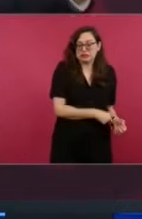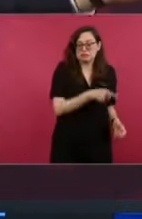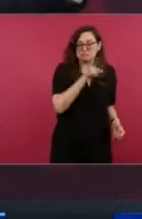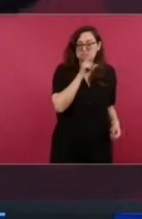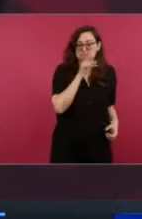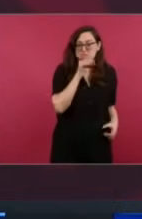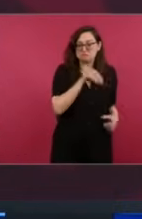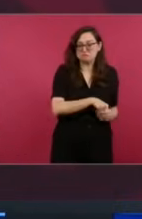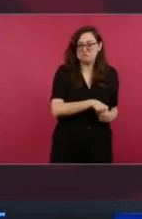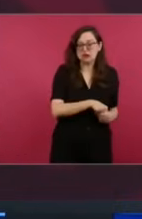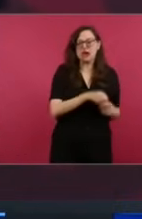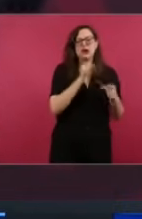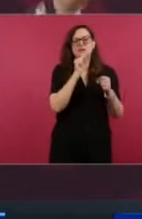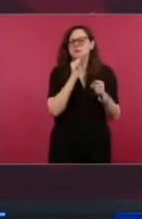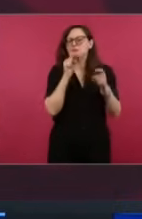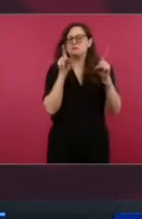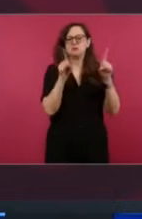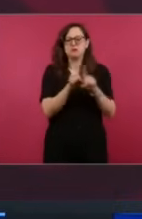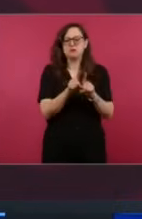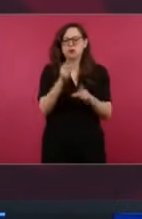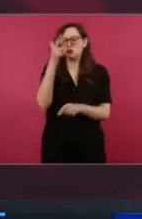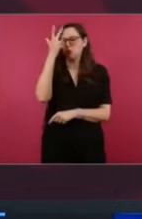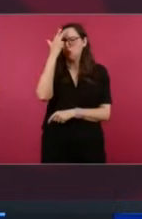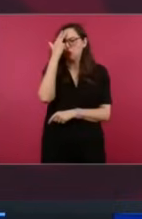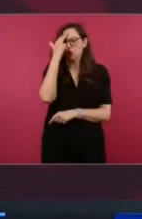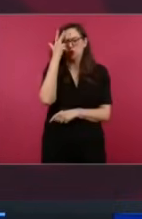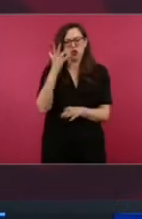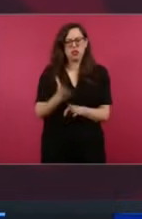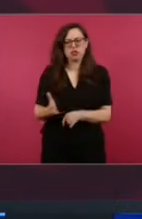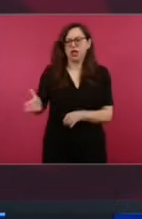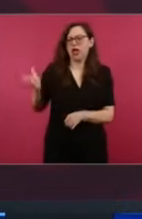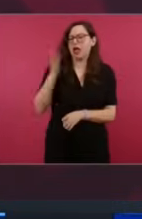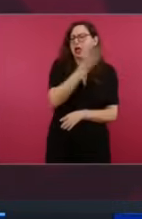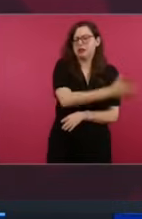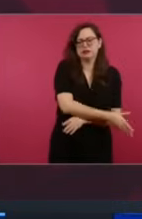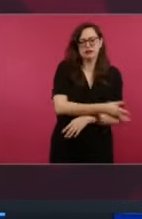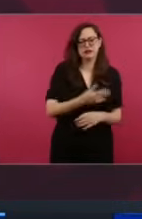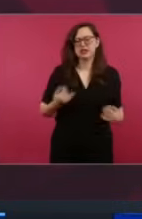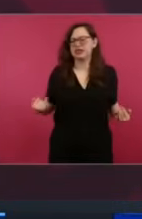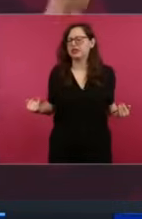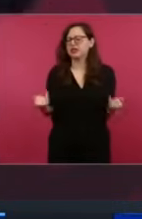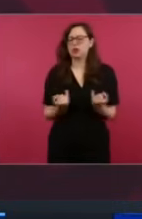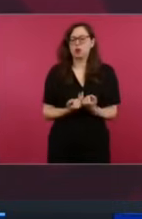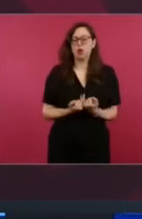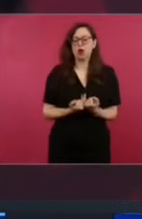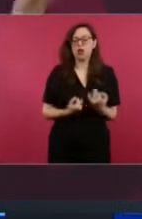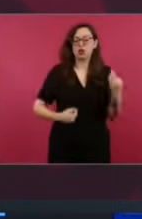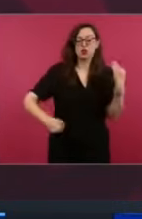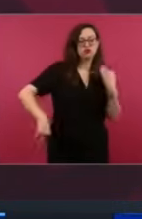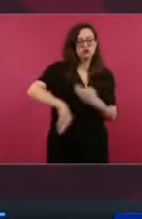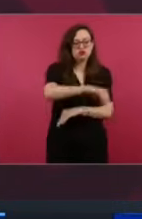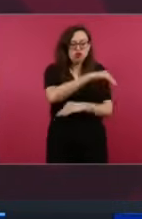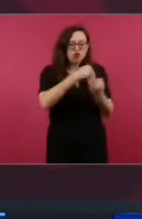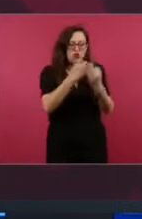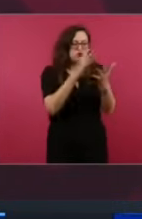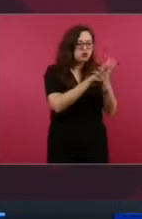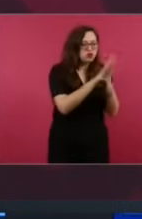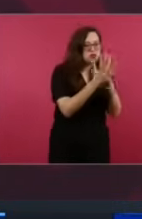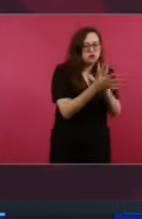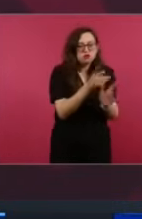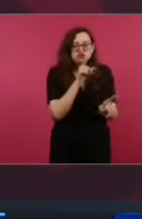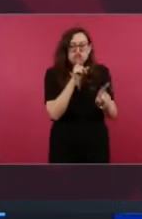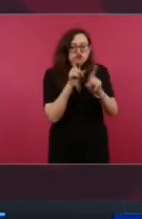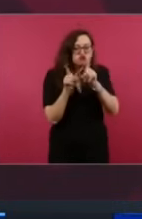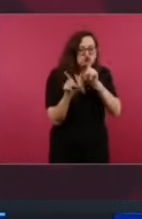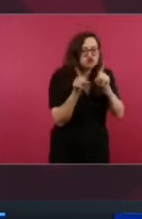el crecimiento de homicidios, es que también se ha contabilizado, y yo creo que también el gobierno del presidente